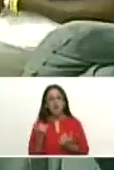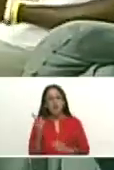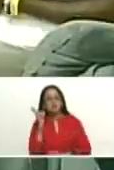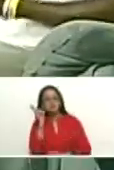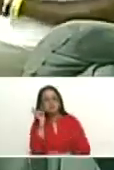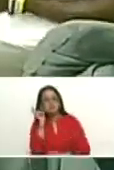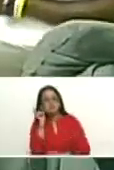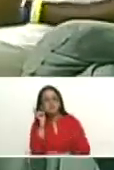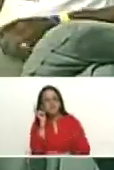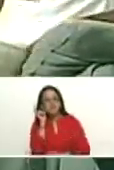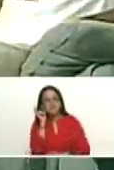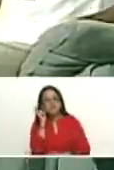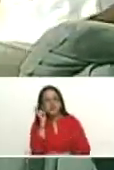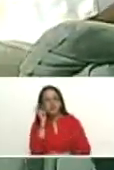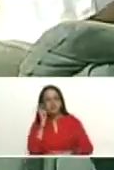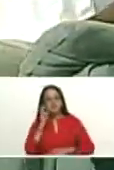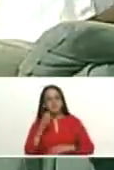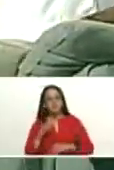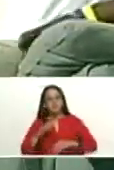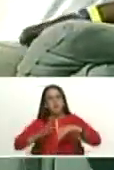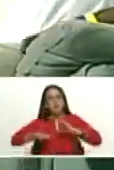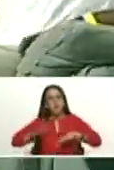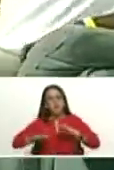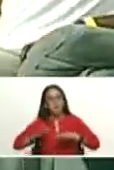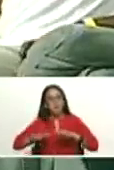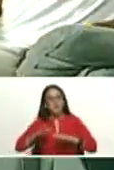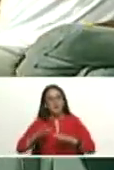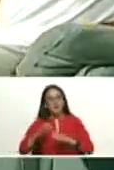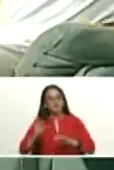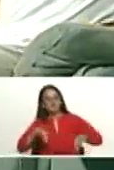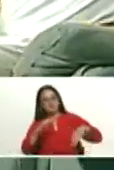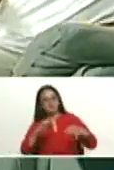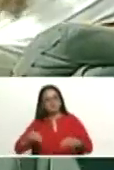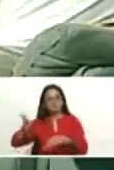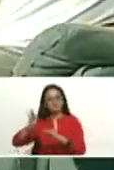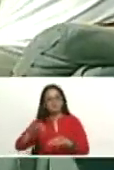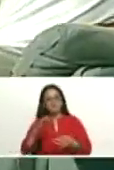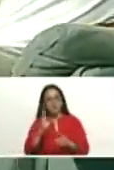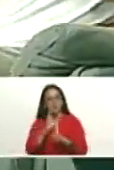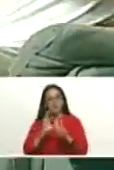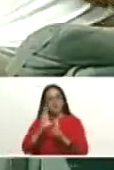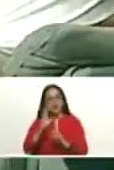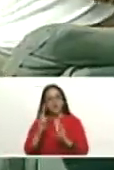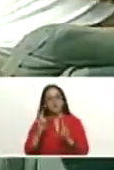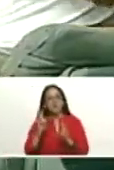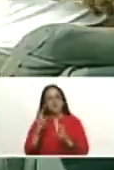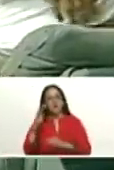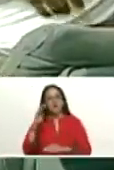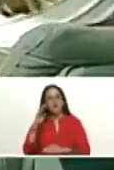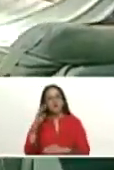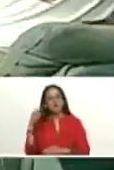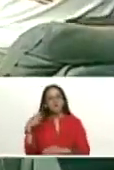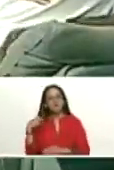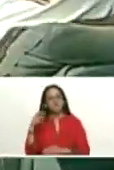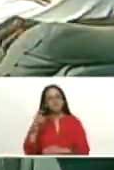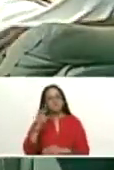escuchar Joropo Pajarillo, Joropo del Recio, con la nueva comandante,